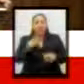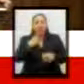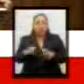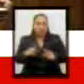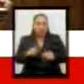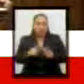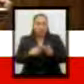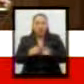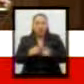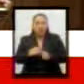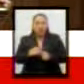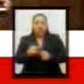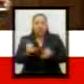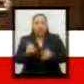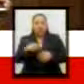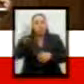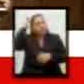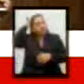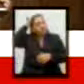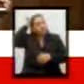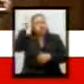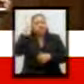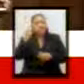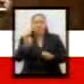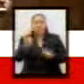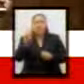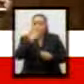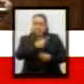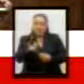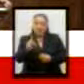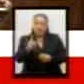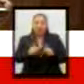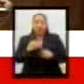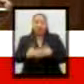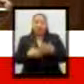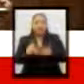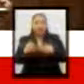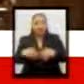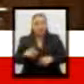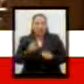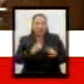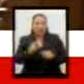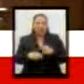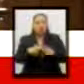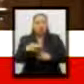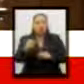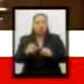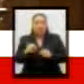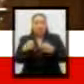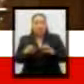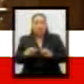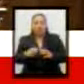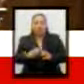haciendo. Avanza, por favor. Como verán, estos son los avances que ya la Dirección Nacional de Presupuesto